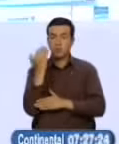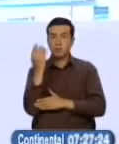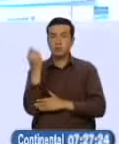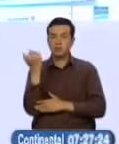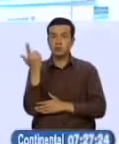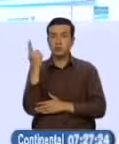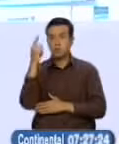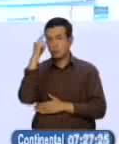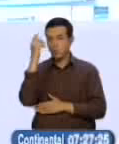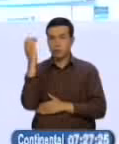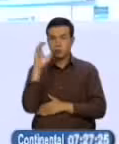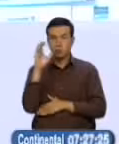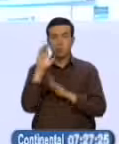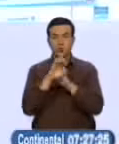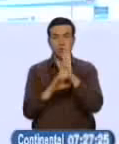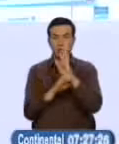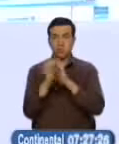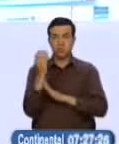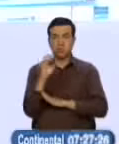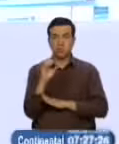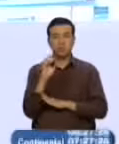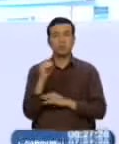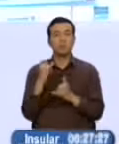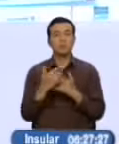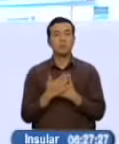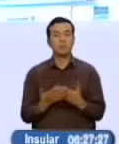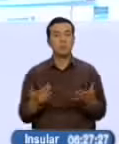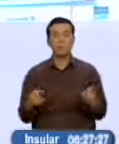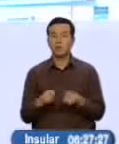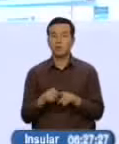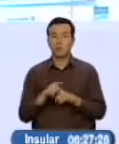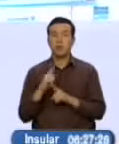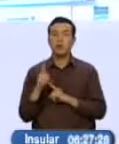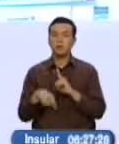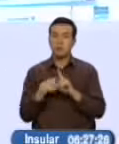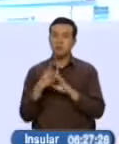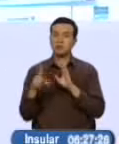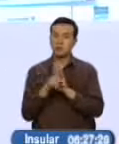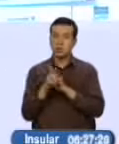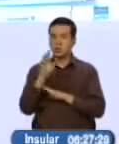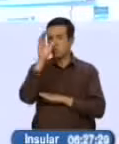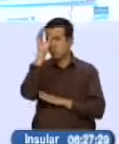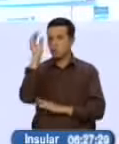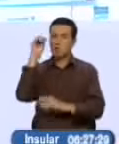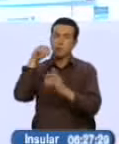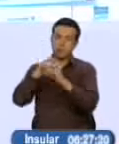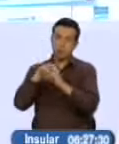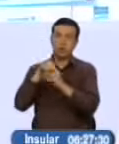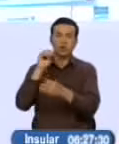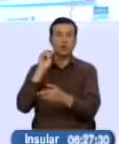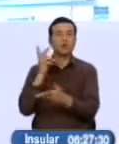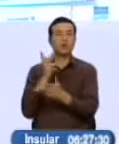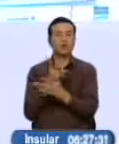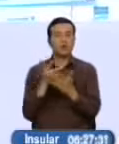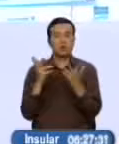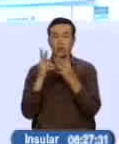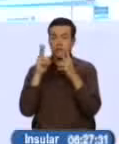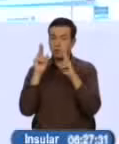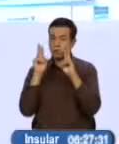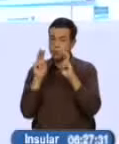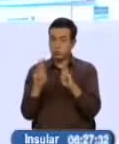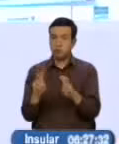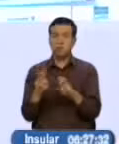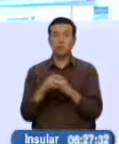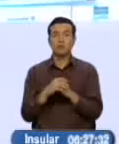preasignaciones permitidas a nivel constitucional. Y lo que estamos haciendo también es sumar a esta Ley de Culturas ese componente de investigación,